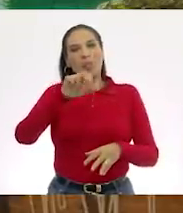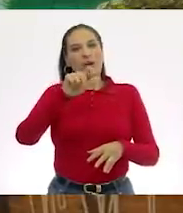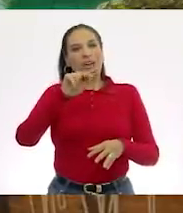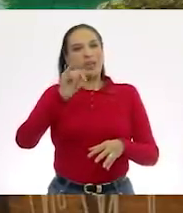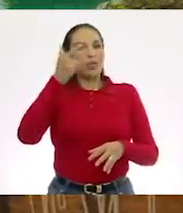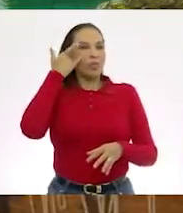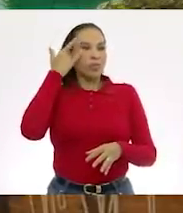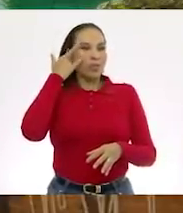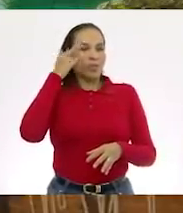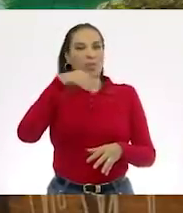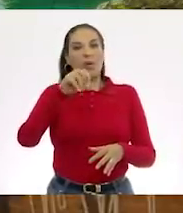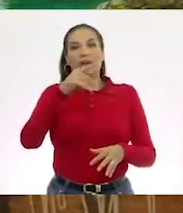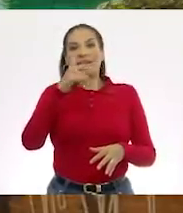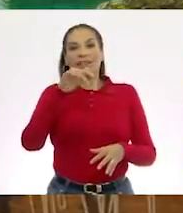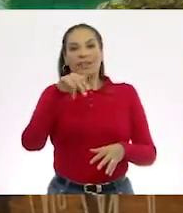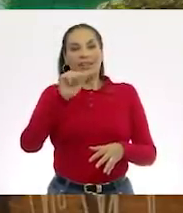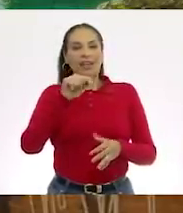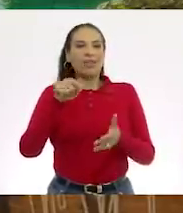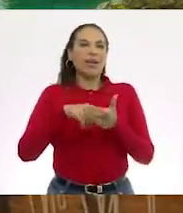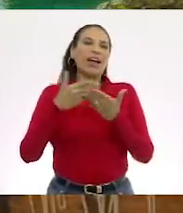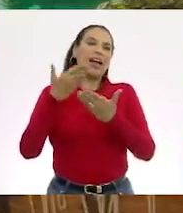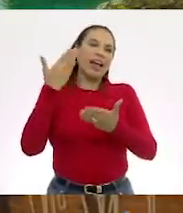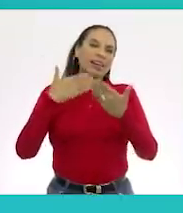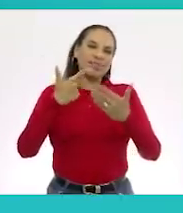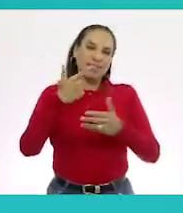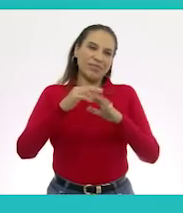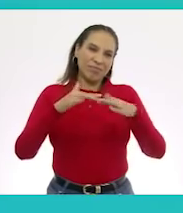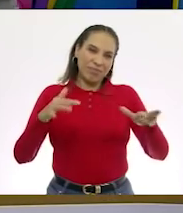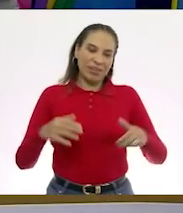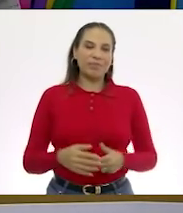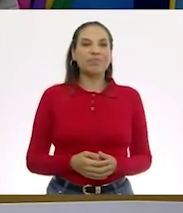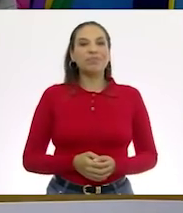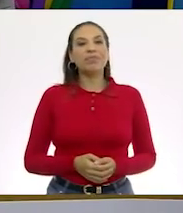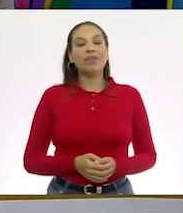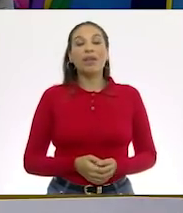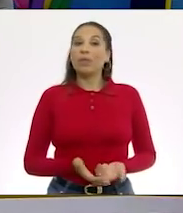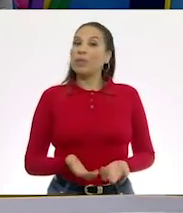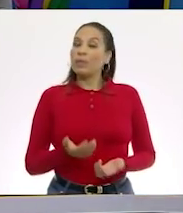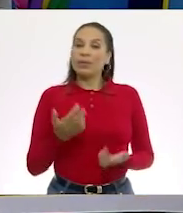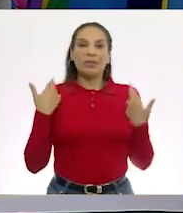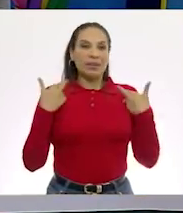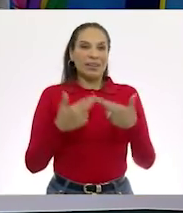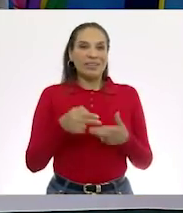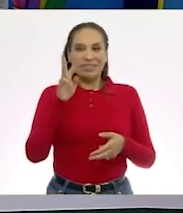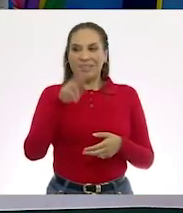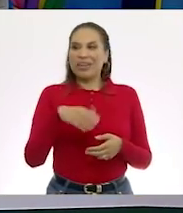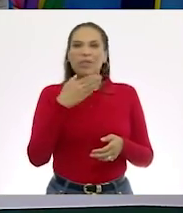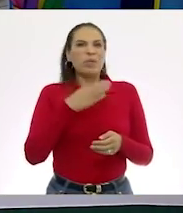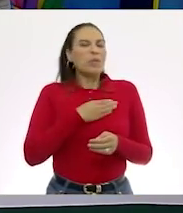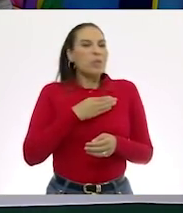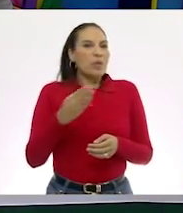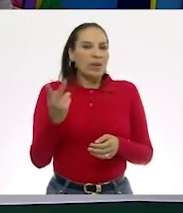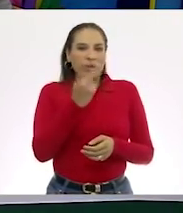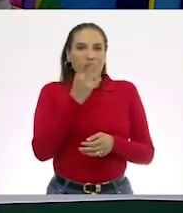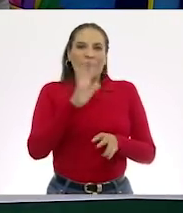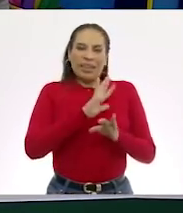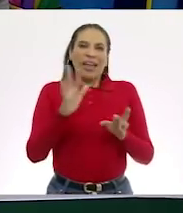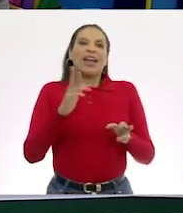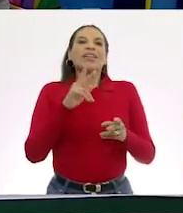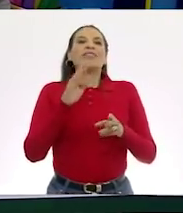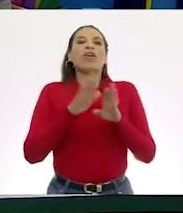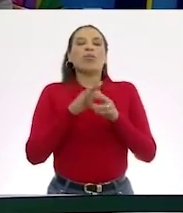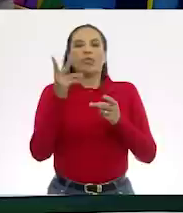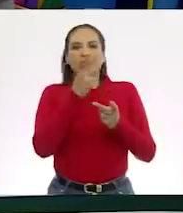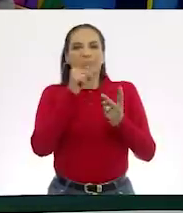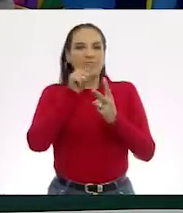pirata Morgina. Estábamos en los siete mares. Uy, maestra, qué bueno que se arreglaron la pirata y